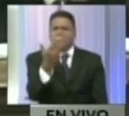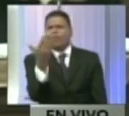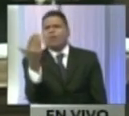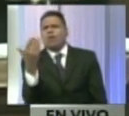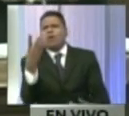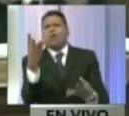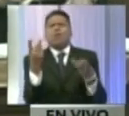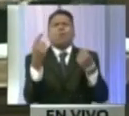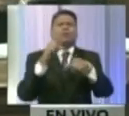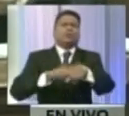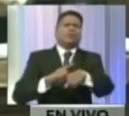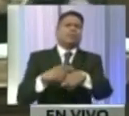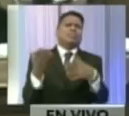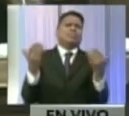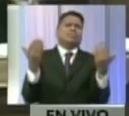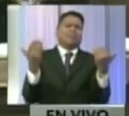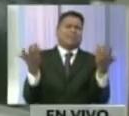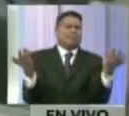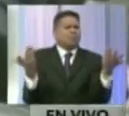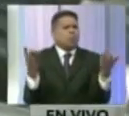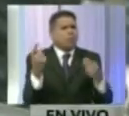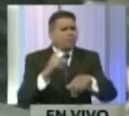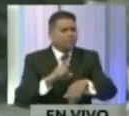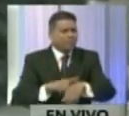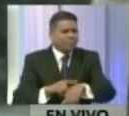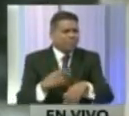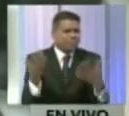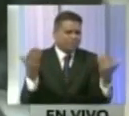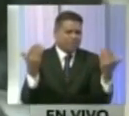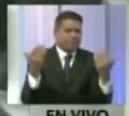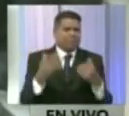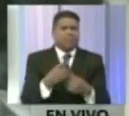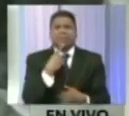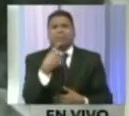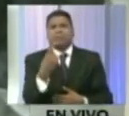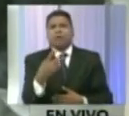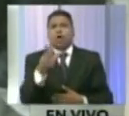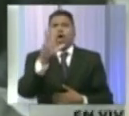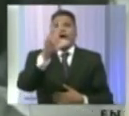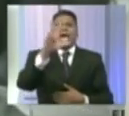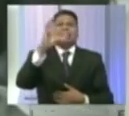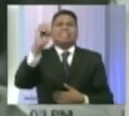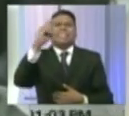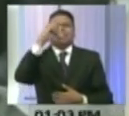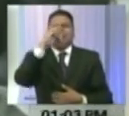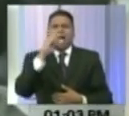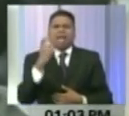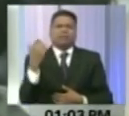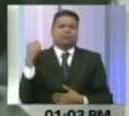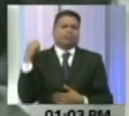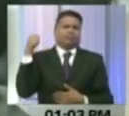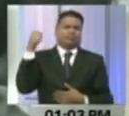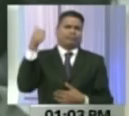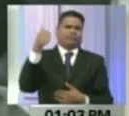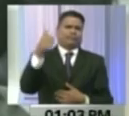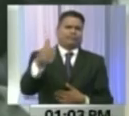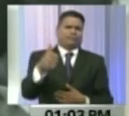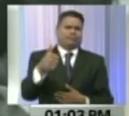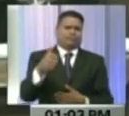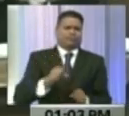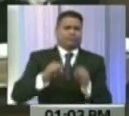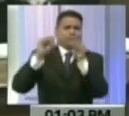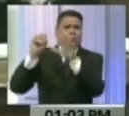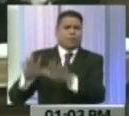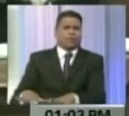tiempo se suspendieron. ¿Por cuánto tiempo fue? Bueno, por 30 años, te lo acuerdo yo, pues. Se suspendió la garantía